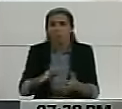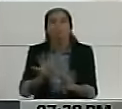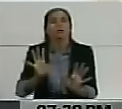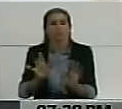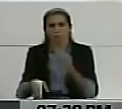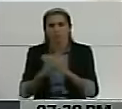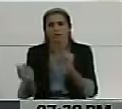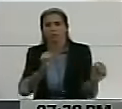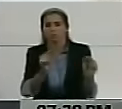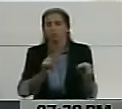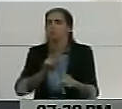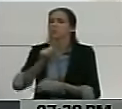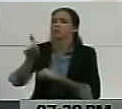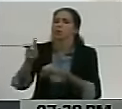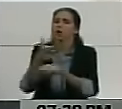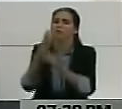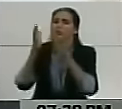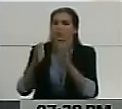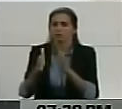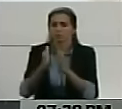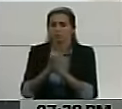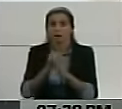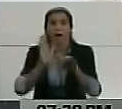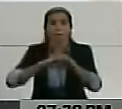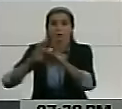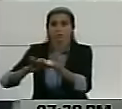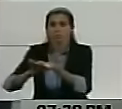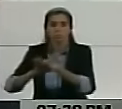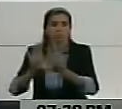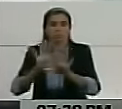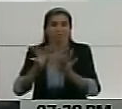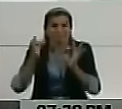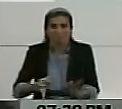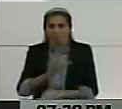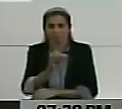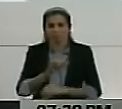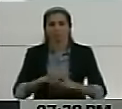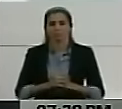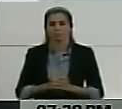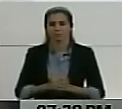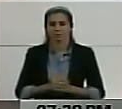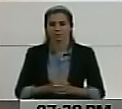¿no? Eso es lo que está en discusión. Estamos alertando, no es un hecho consumado.